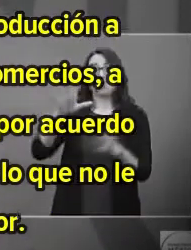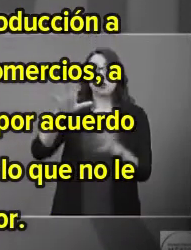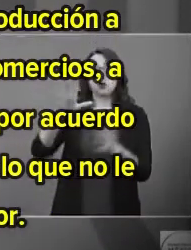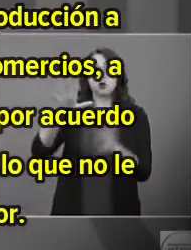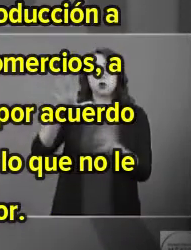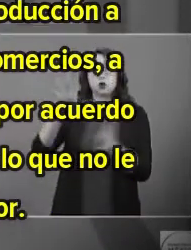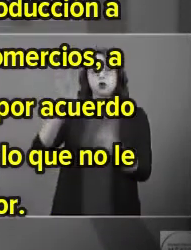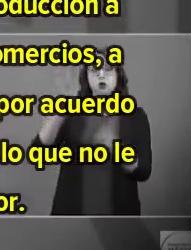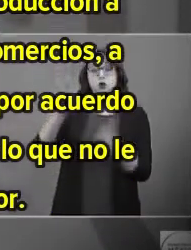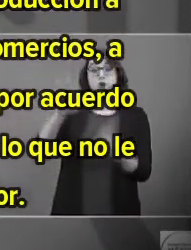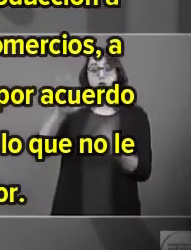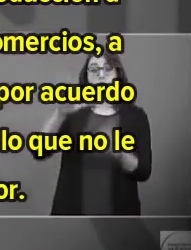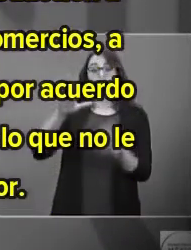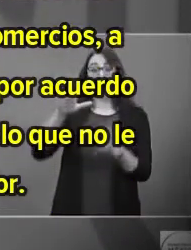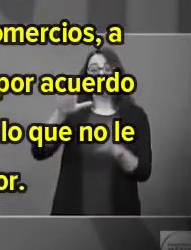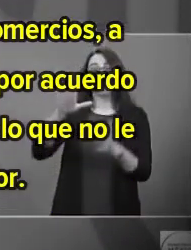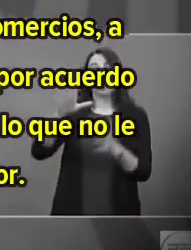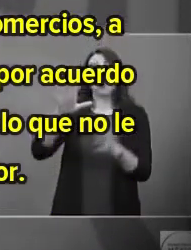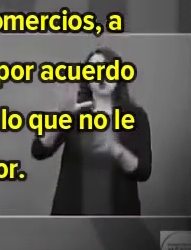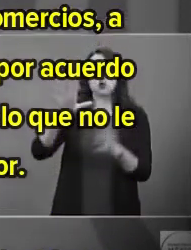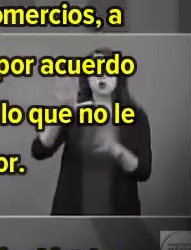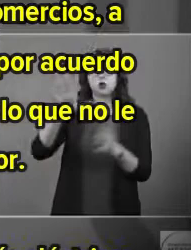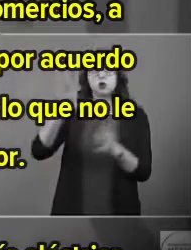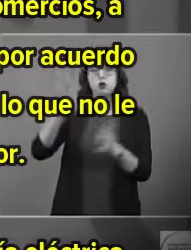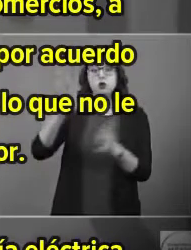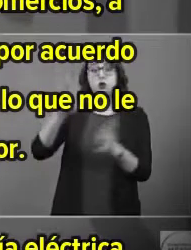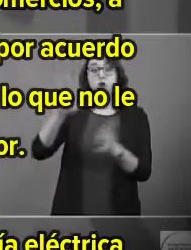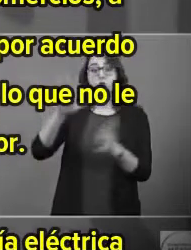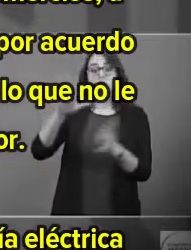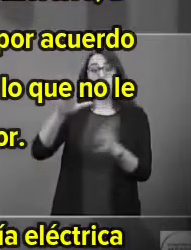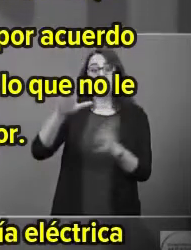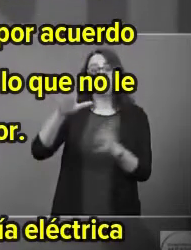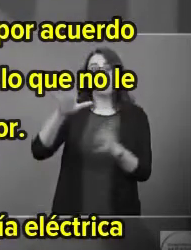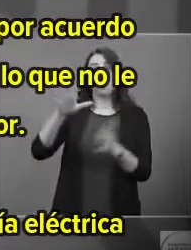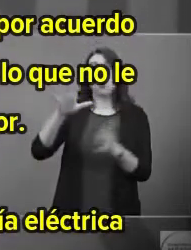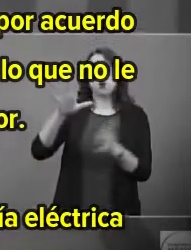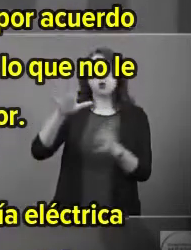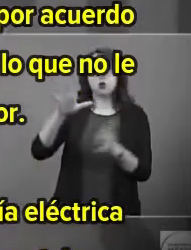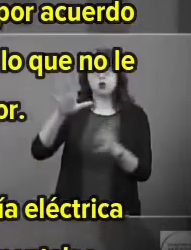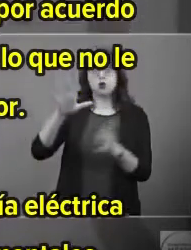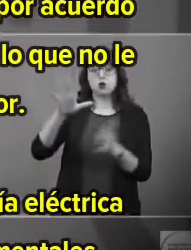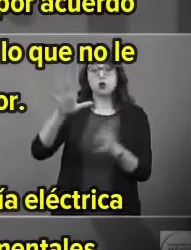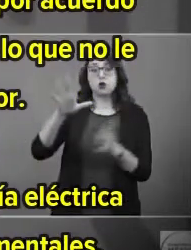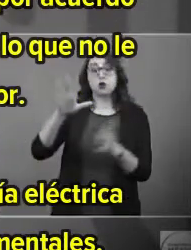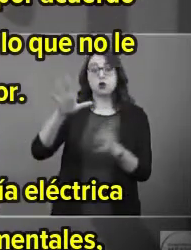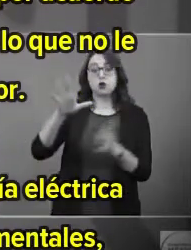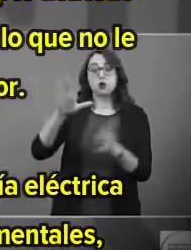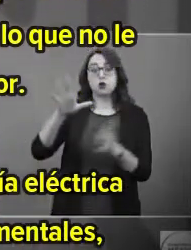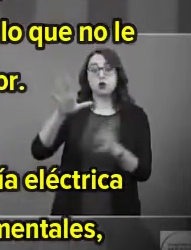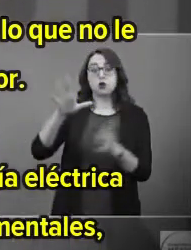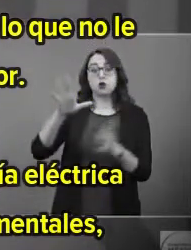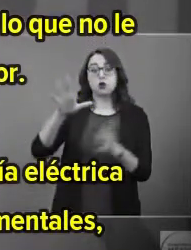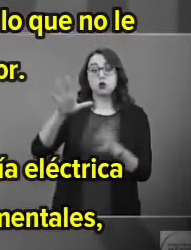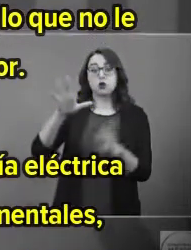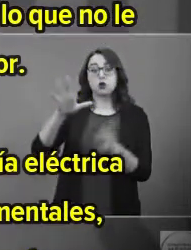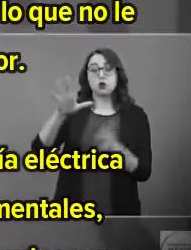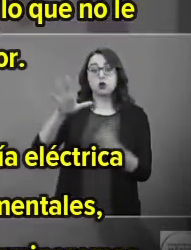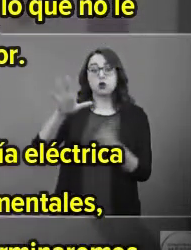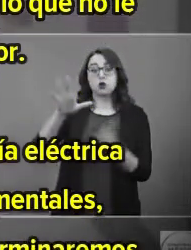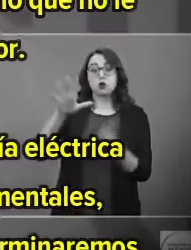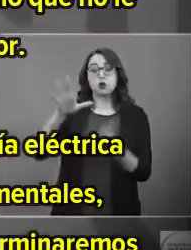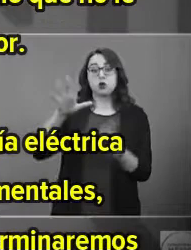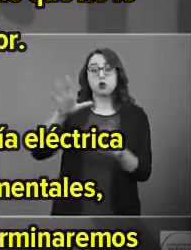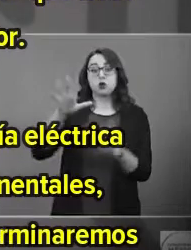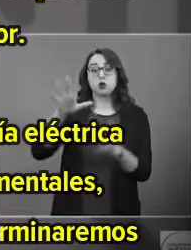más barato, por acuerdo de la reforma energética de Peña Nieto, y eso es lo que no le gusta a Manuel Bartlett y López Obrador.